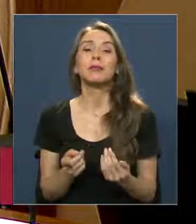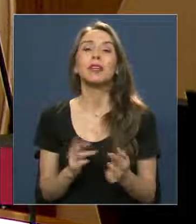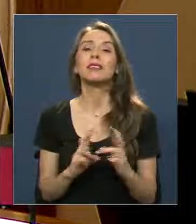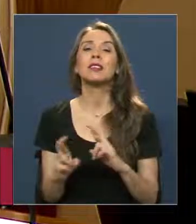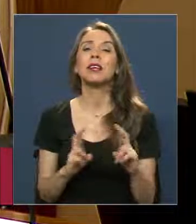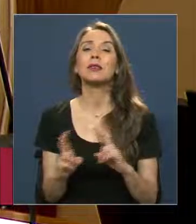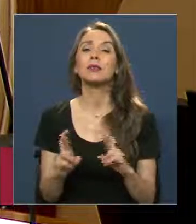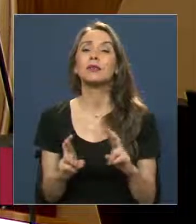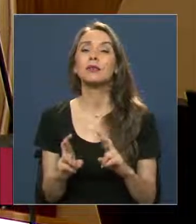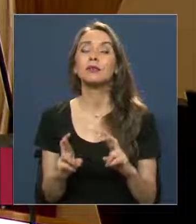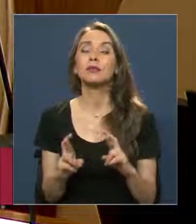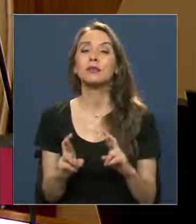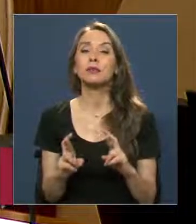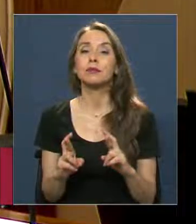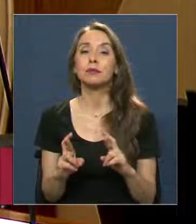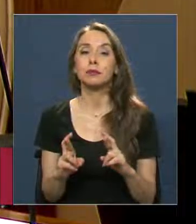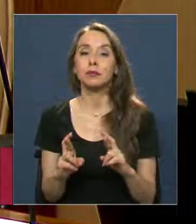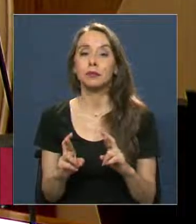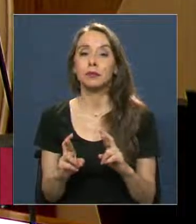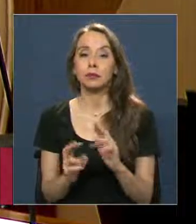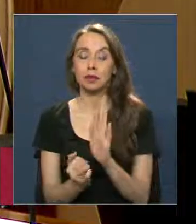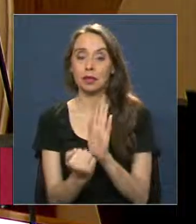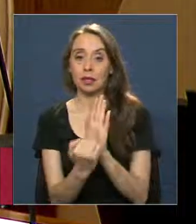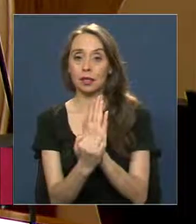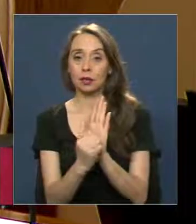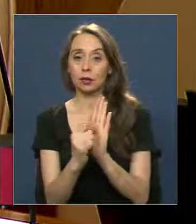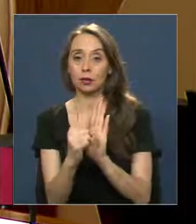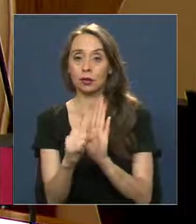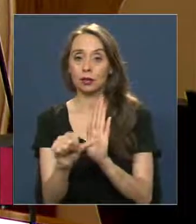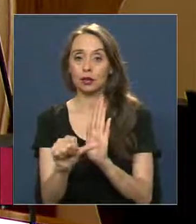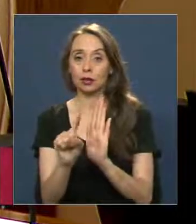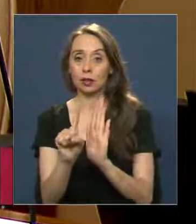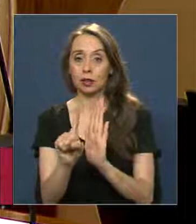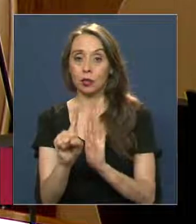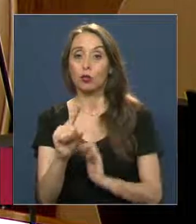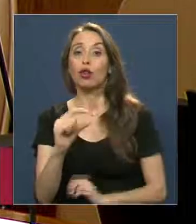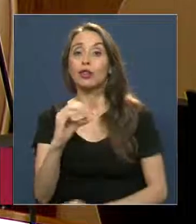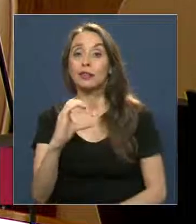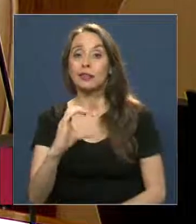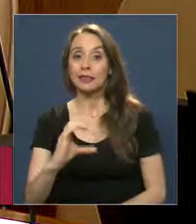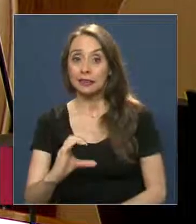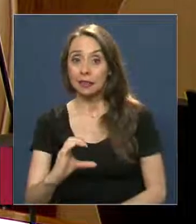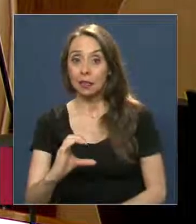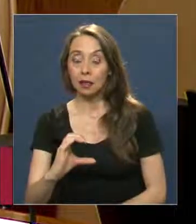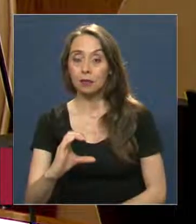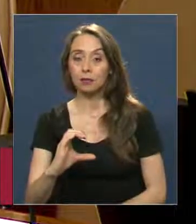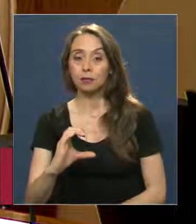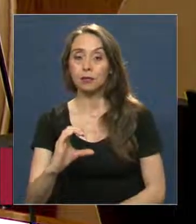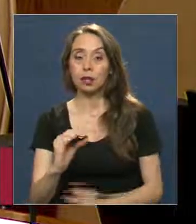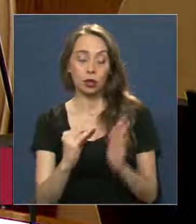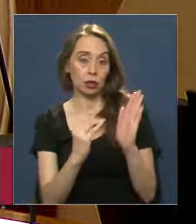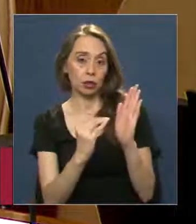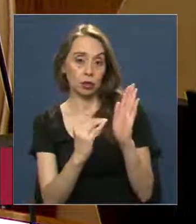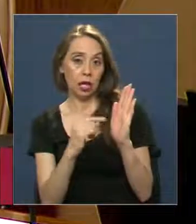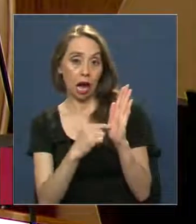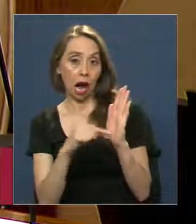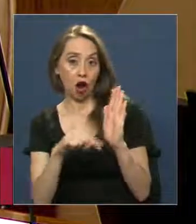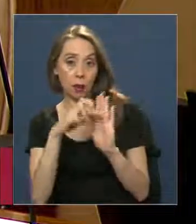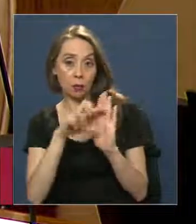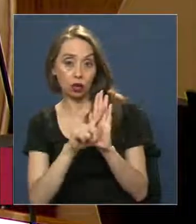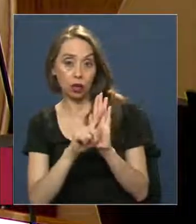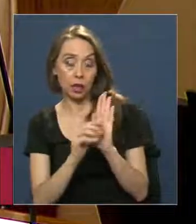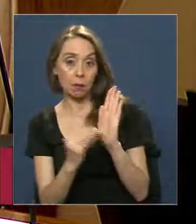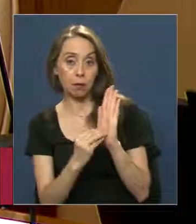en el caso del artículo 161C la sanción que se